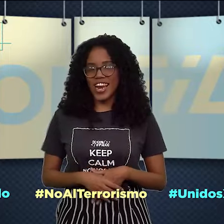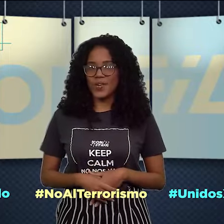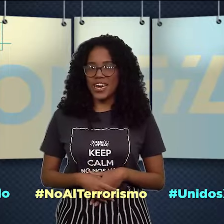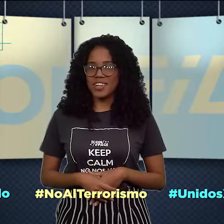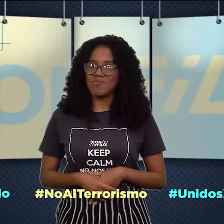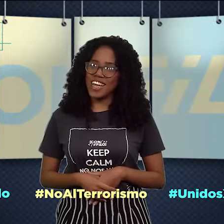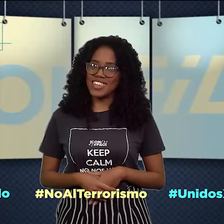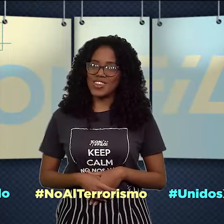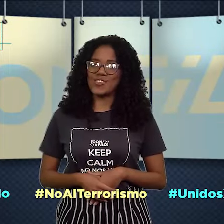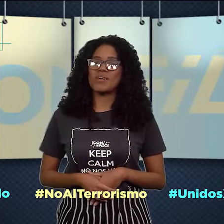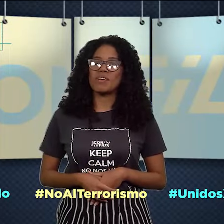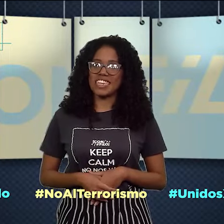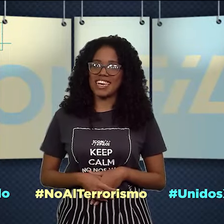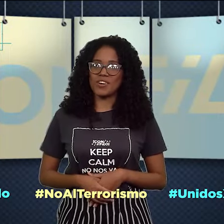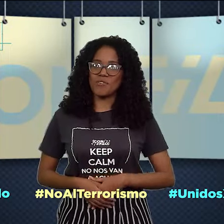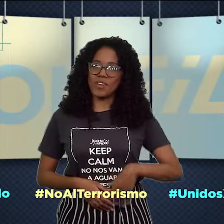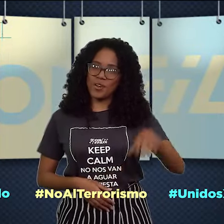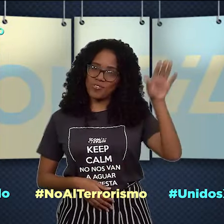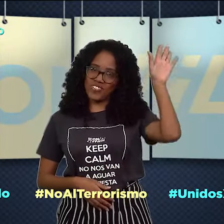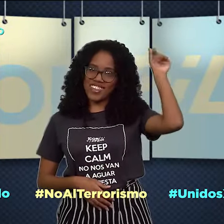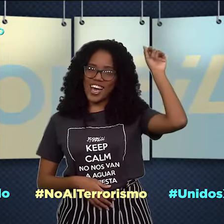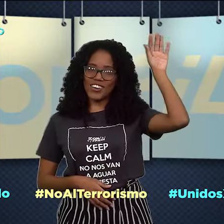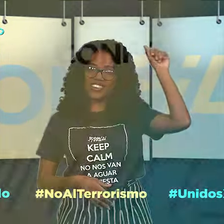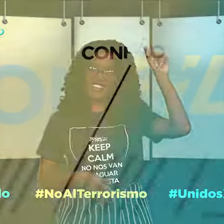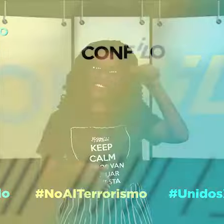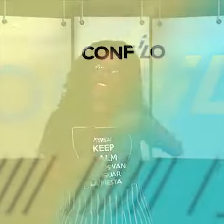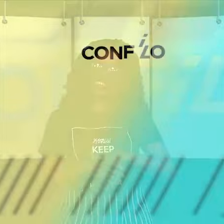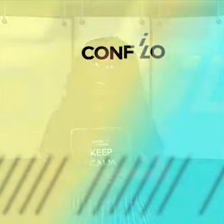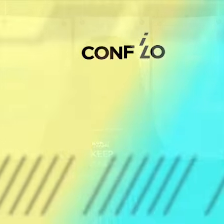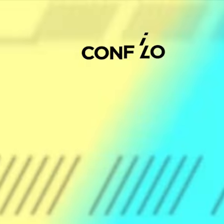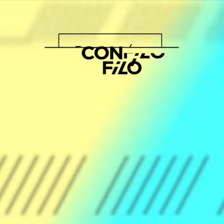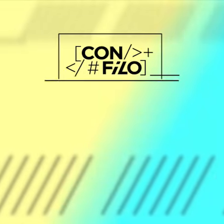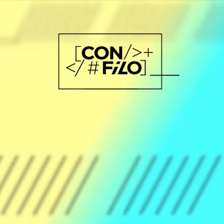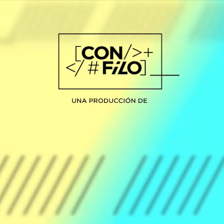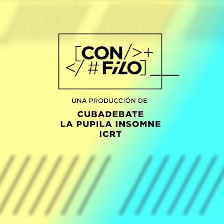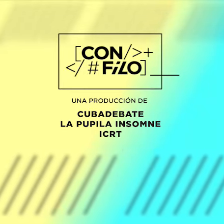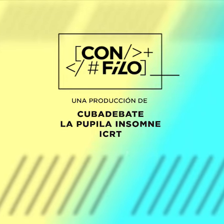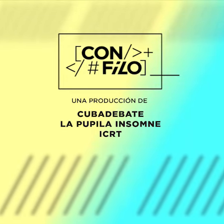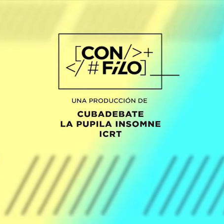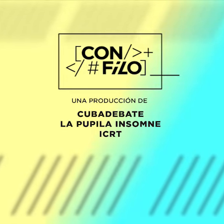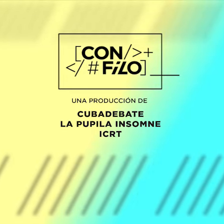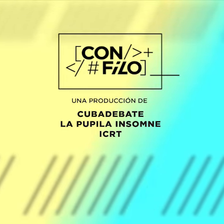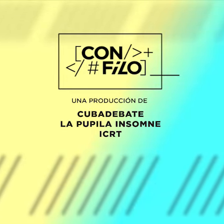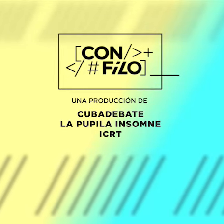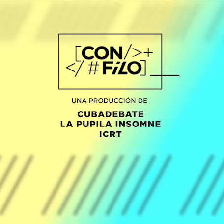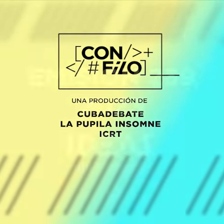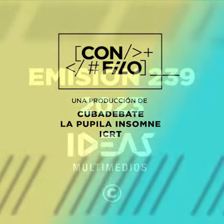después de la novela. Hasta entonces, manténgase con filo. Chao.